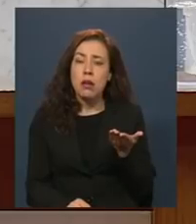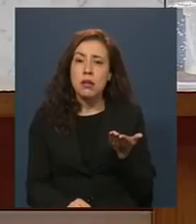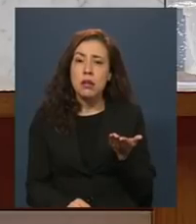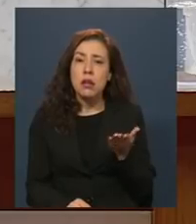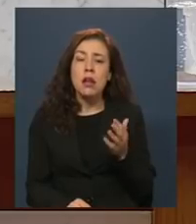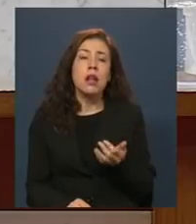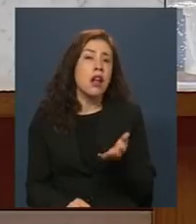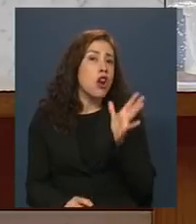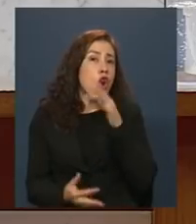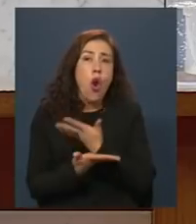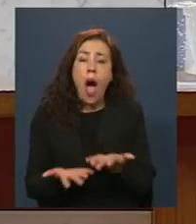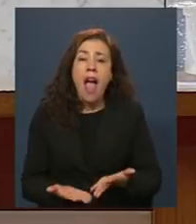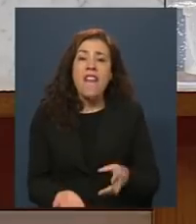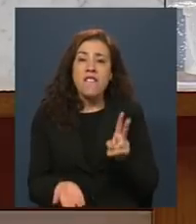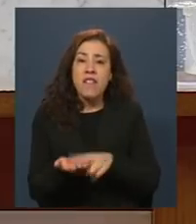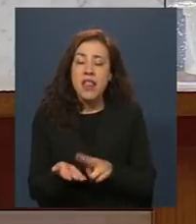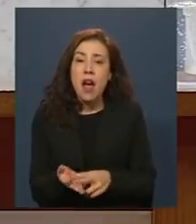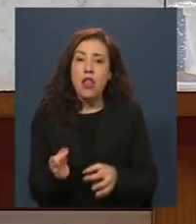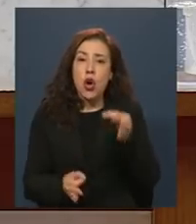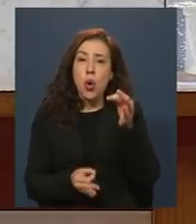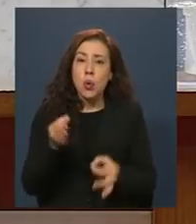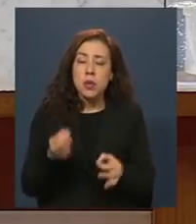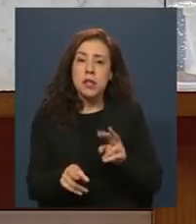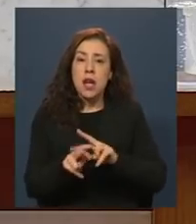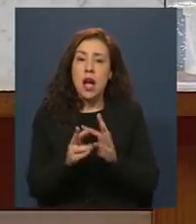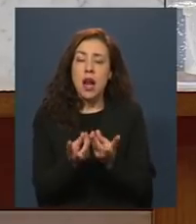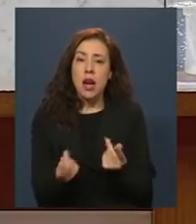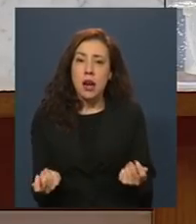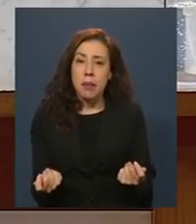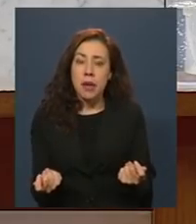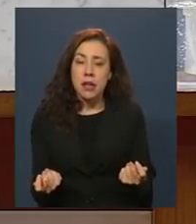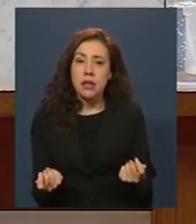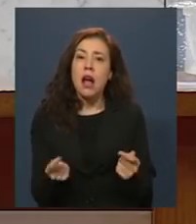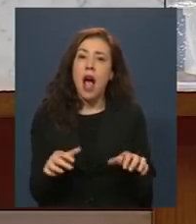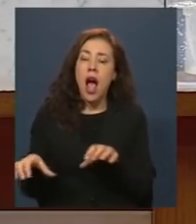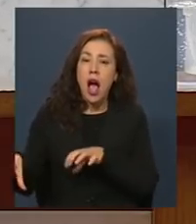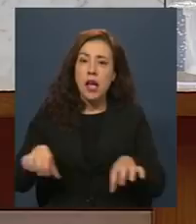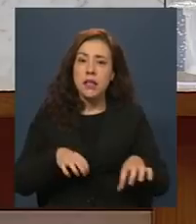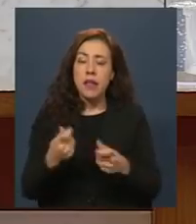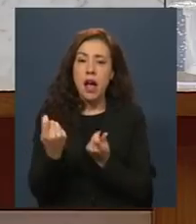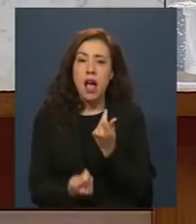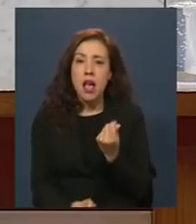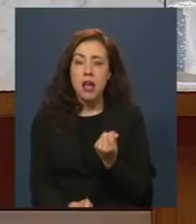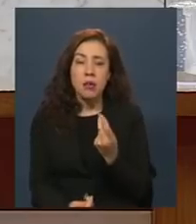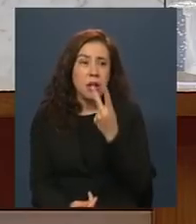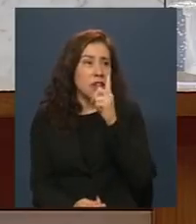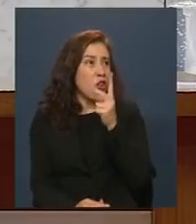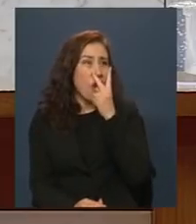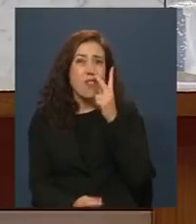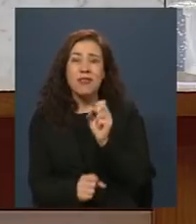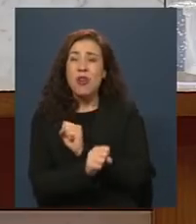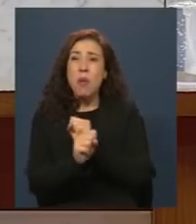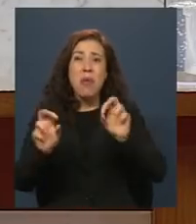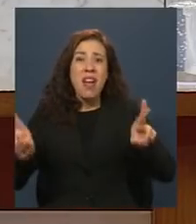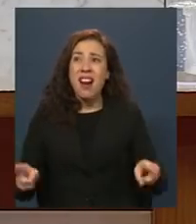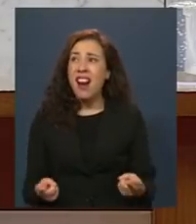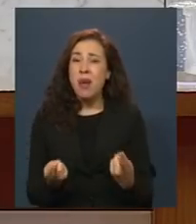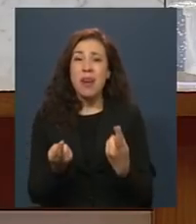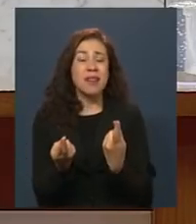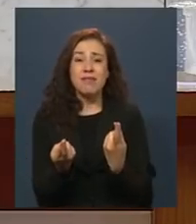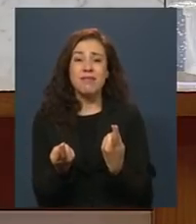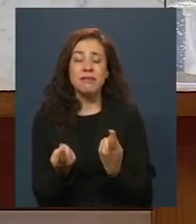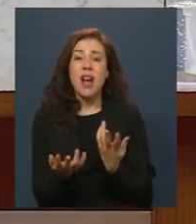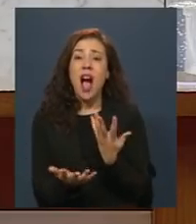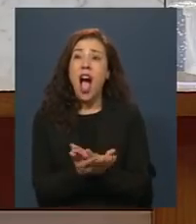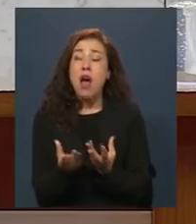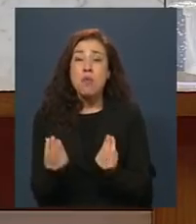de verdad, justicia y reparación. Una actividad económica que no daba luces de recuperación, con tasas